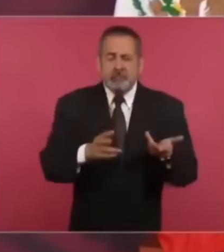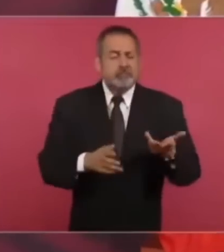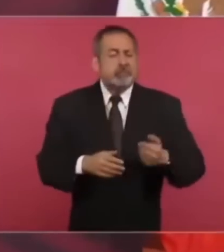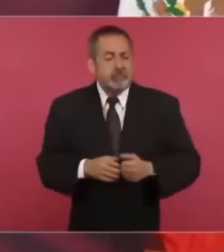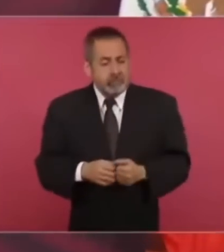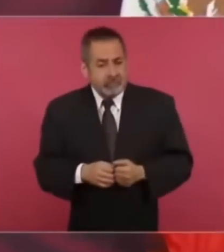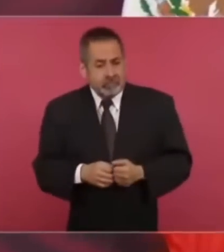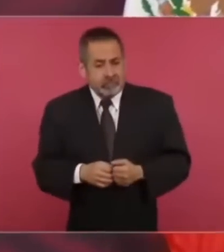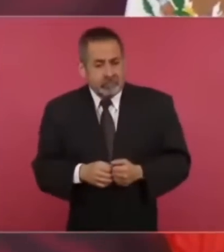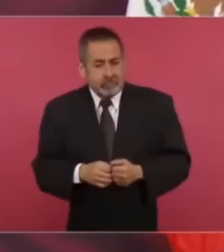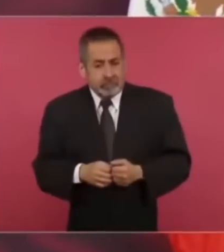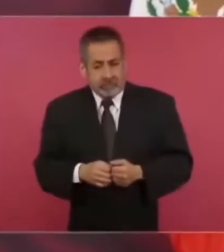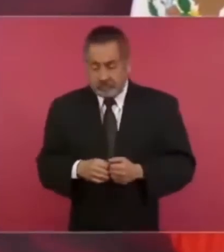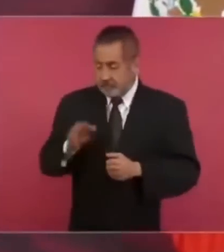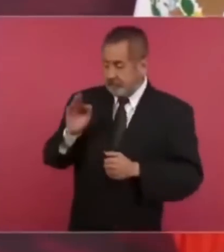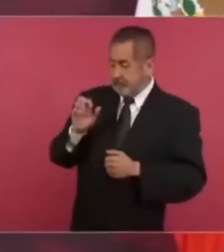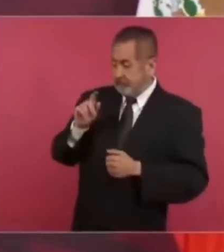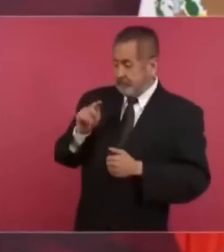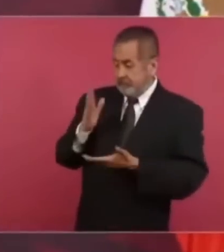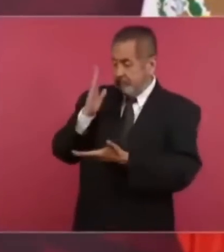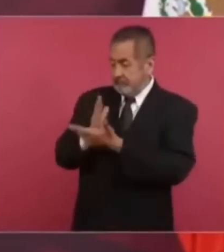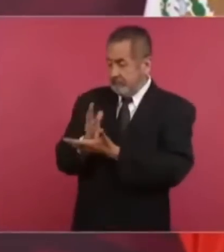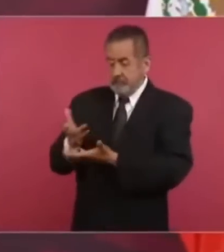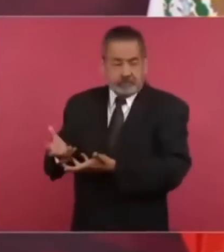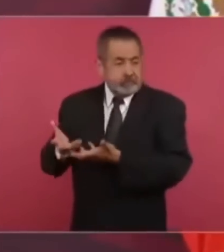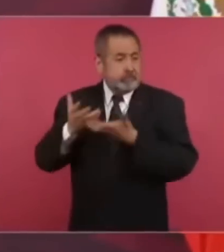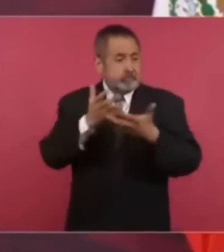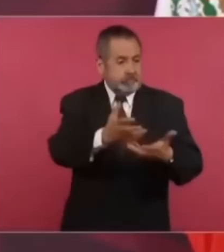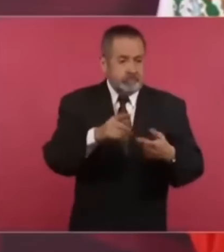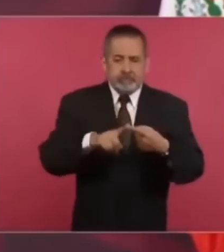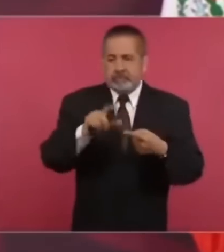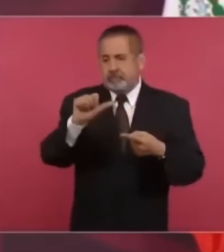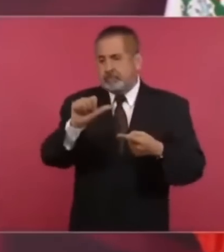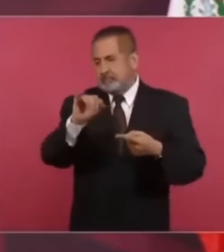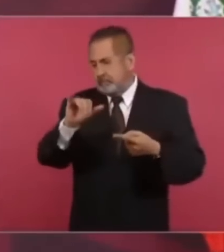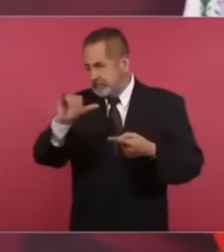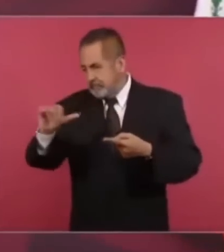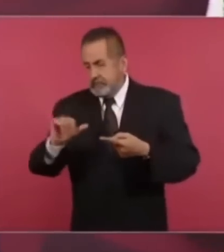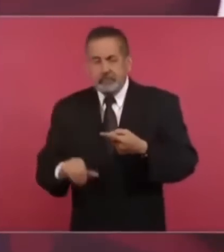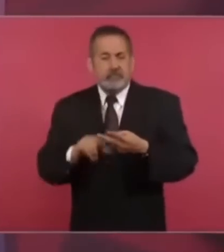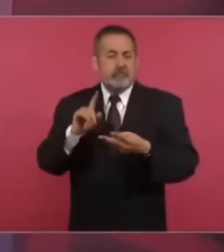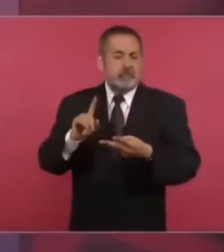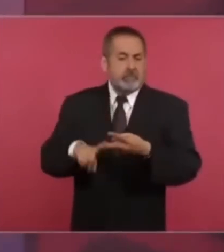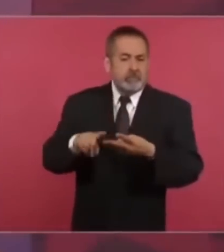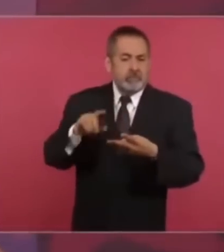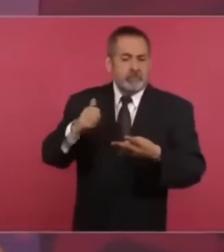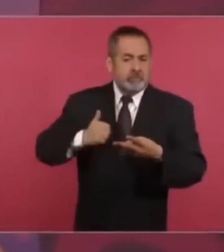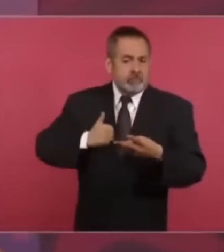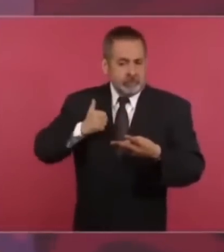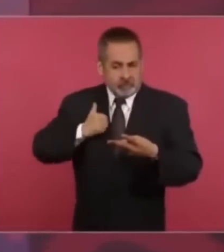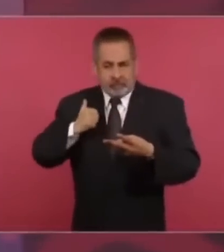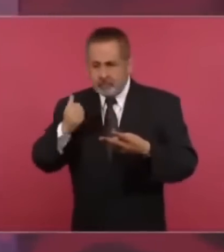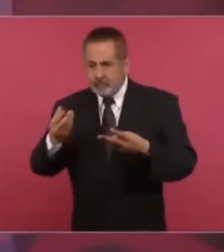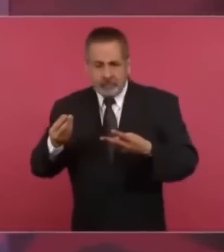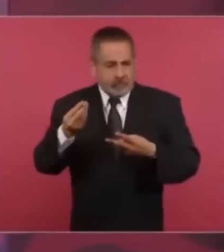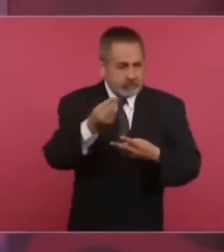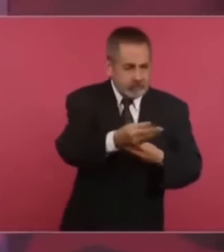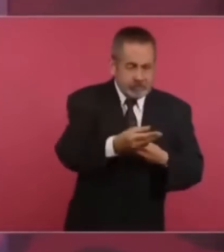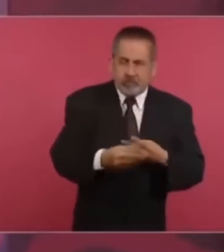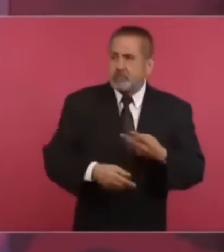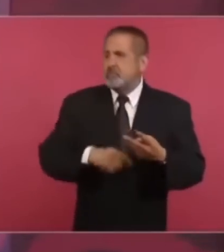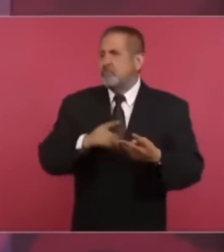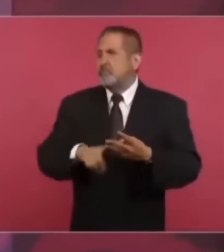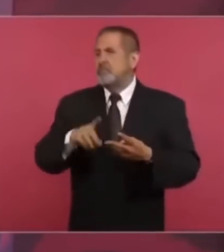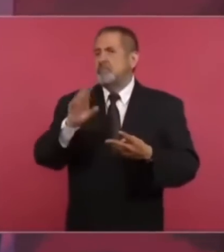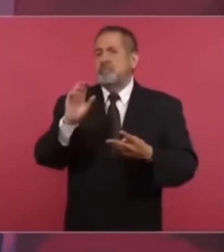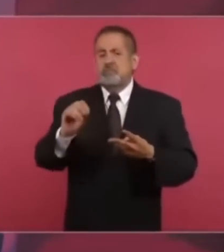evitando que llegue el fentanilo de Asia o de Canadá,